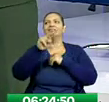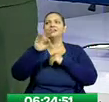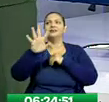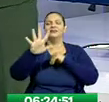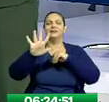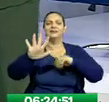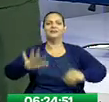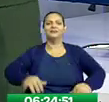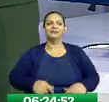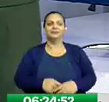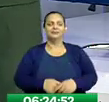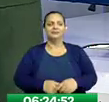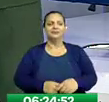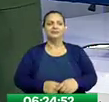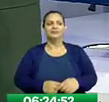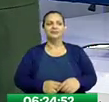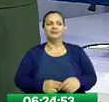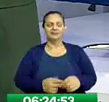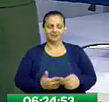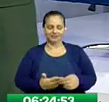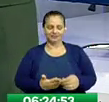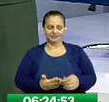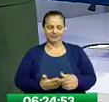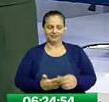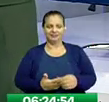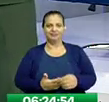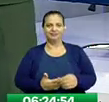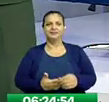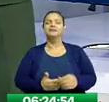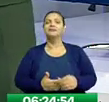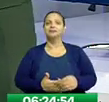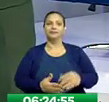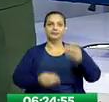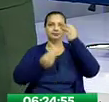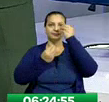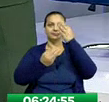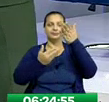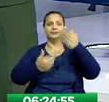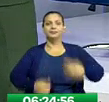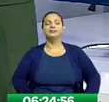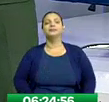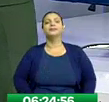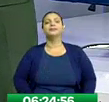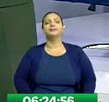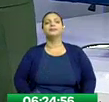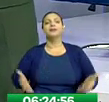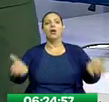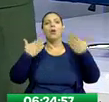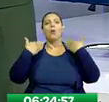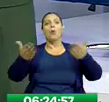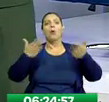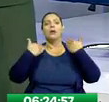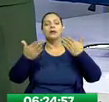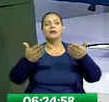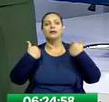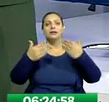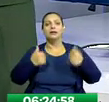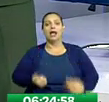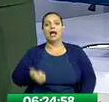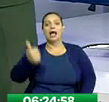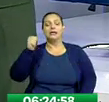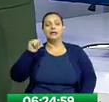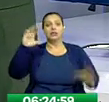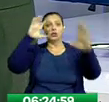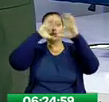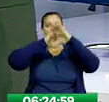A propósito de lluvia, mi querida Mayra, amables televidentes, un prolongado aguacero soportó Guayaquil y está soportando desde la noche de